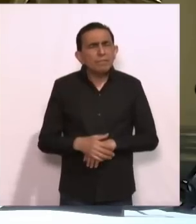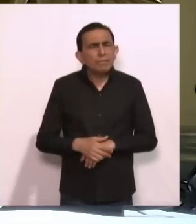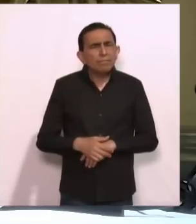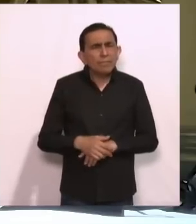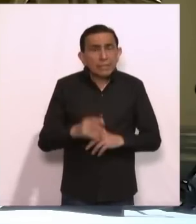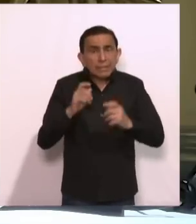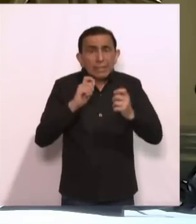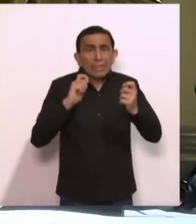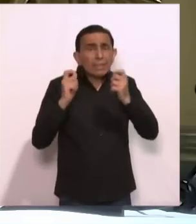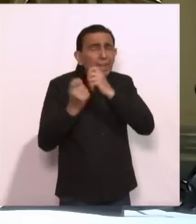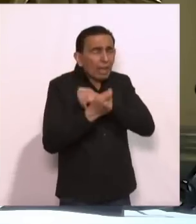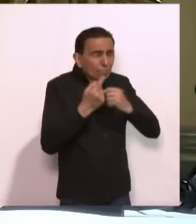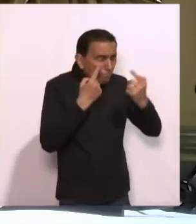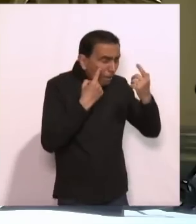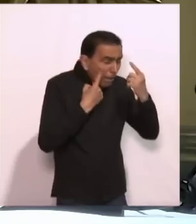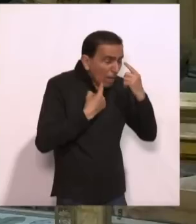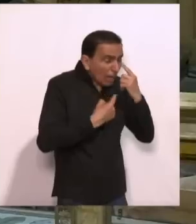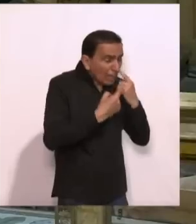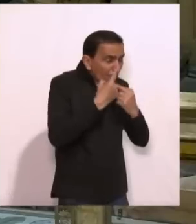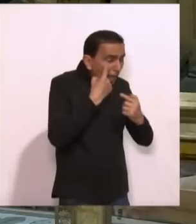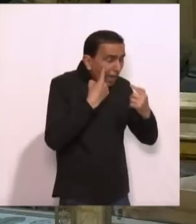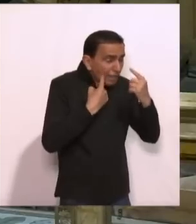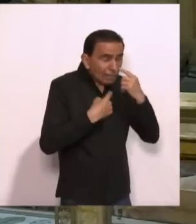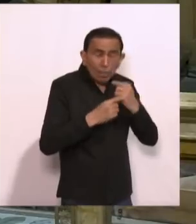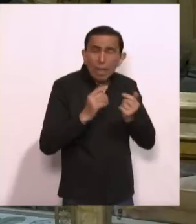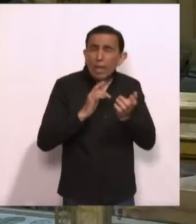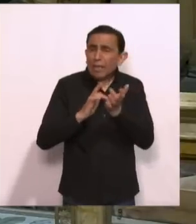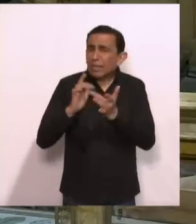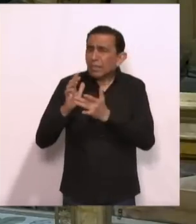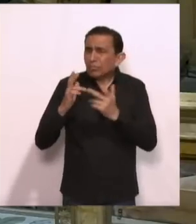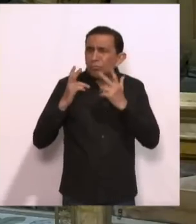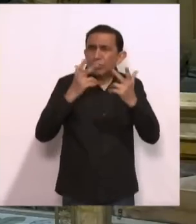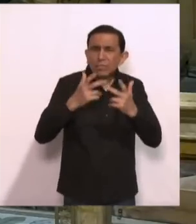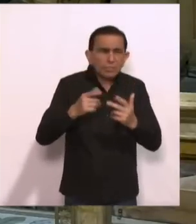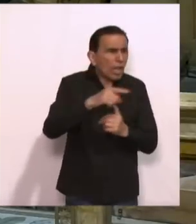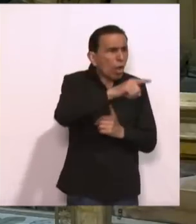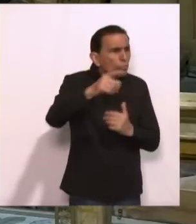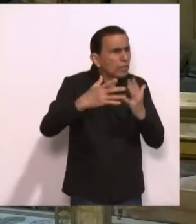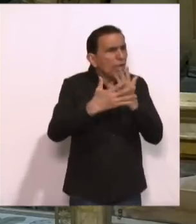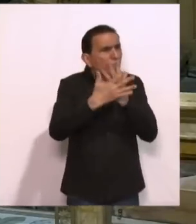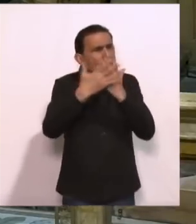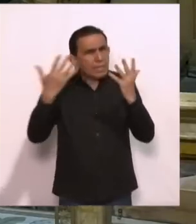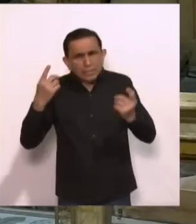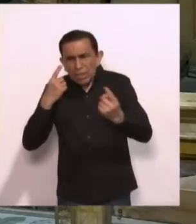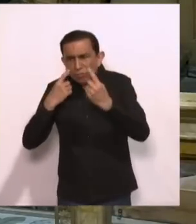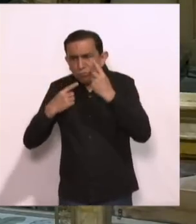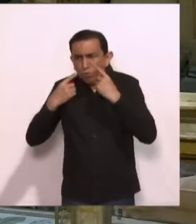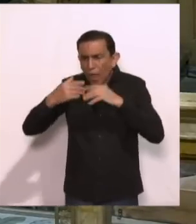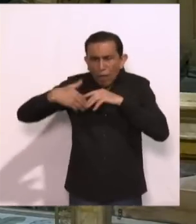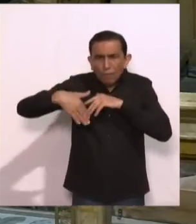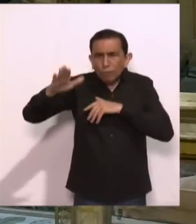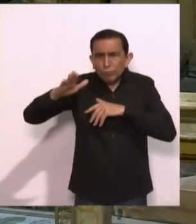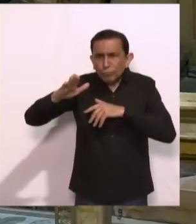se transforma en lágrima. Jesús dice: felices los que lloran porque